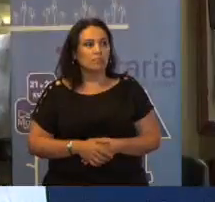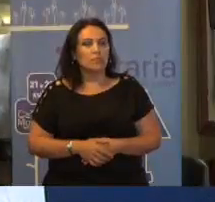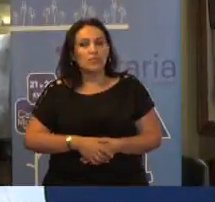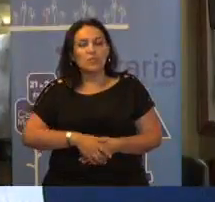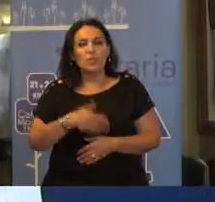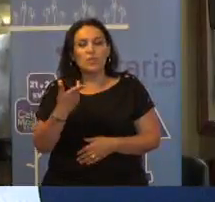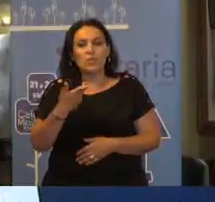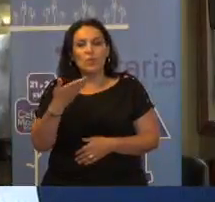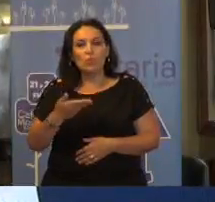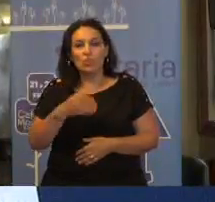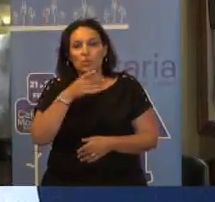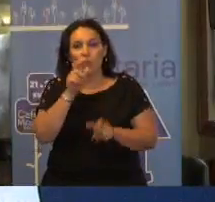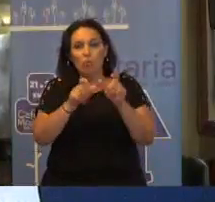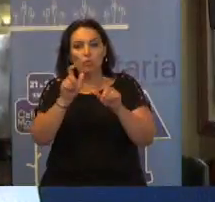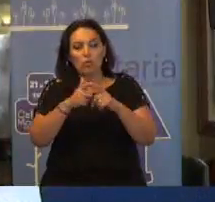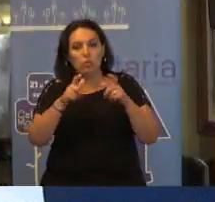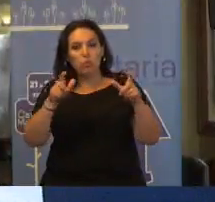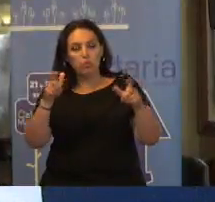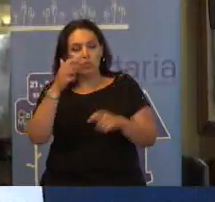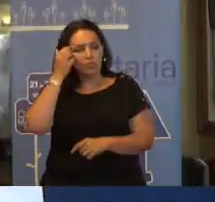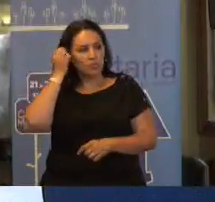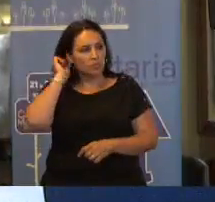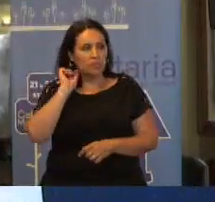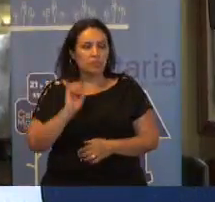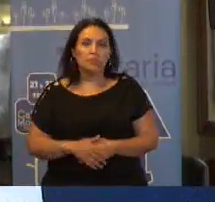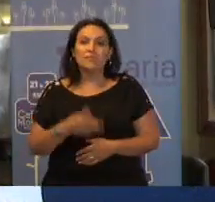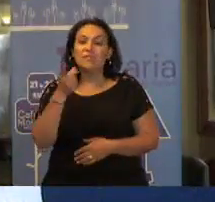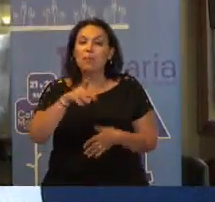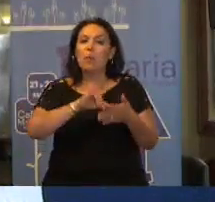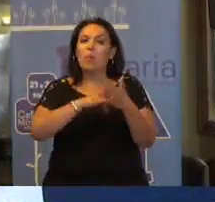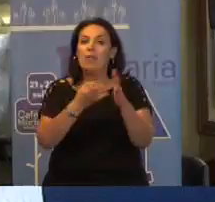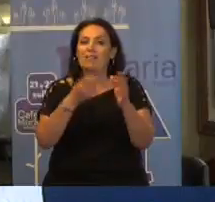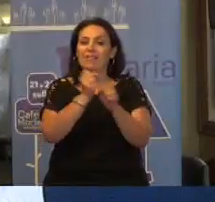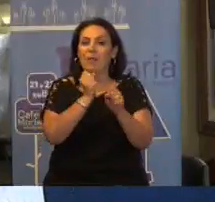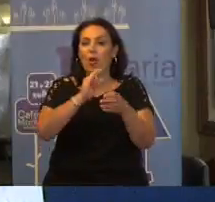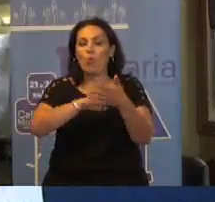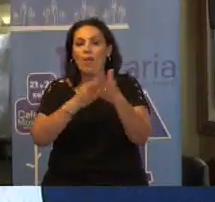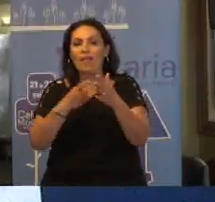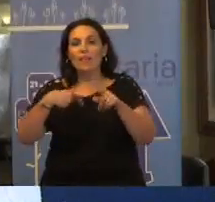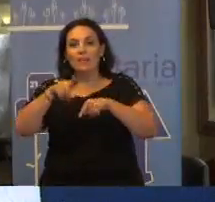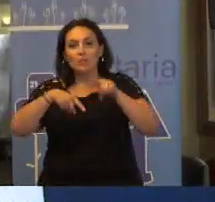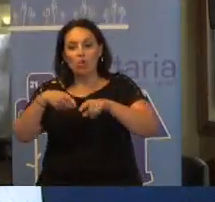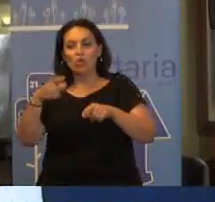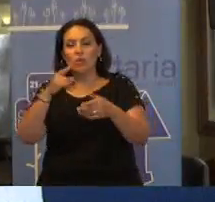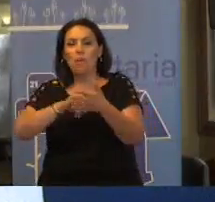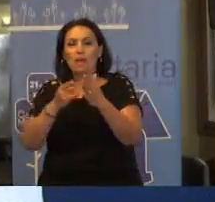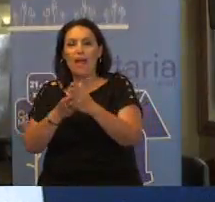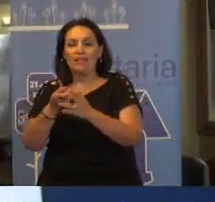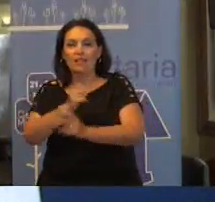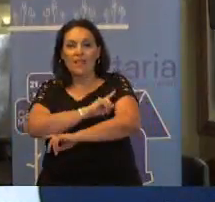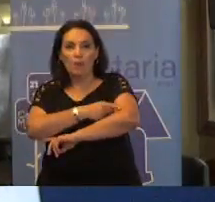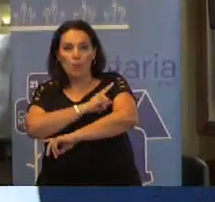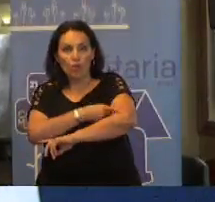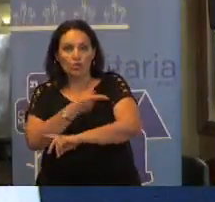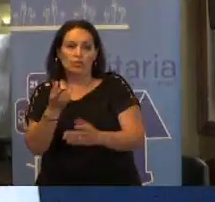indudablemente, en Pontevedra. Plan de emprego, de transporte, de deportes, outras liñas que xa